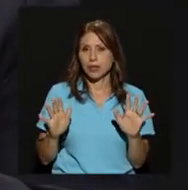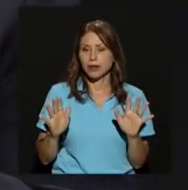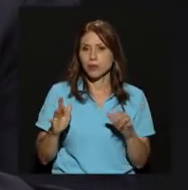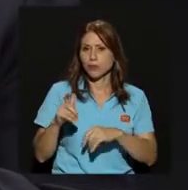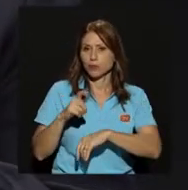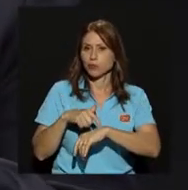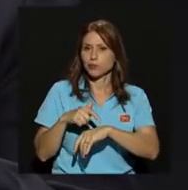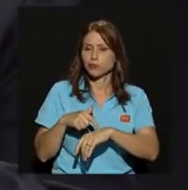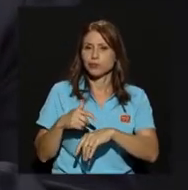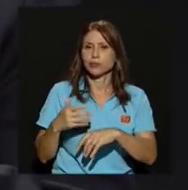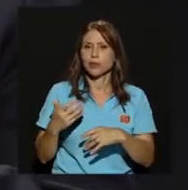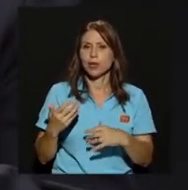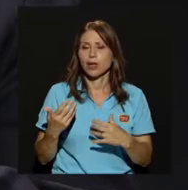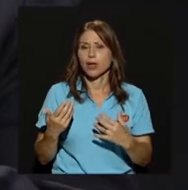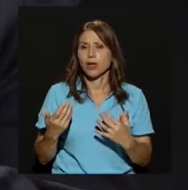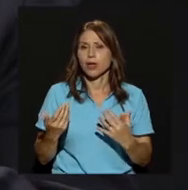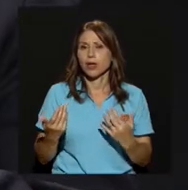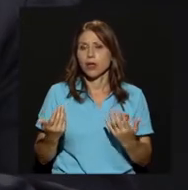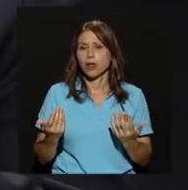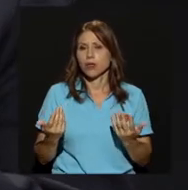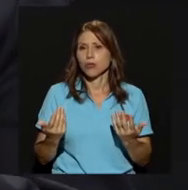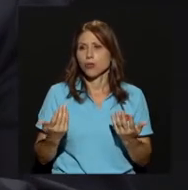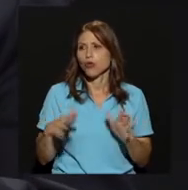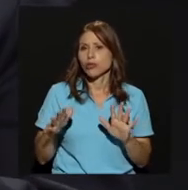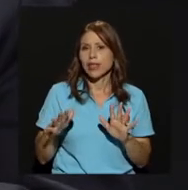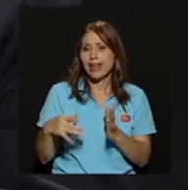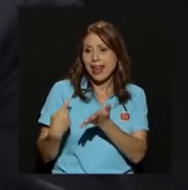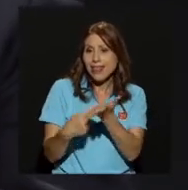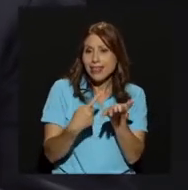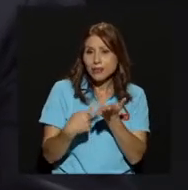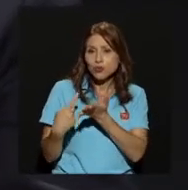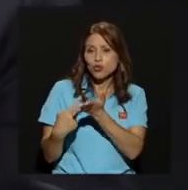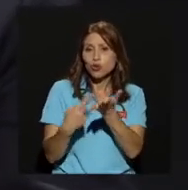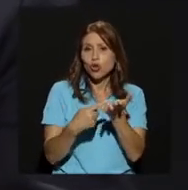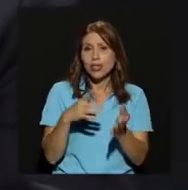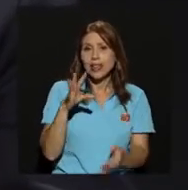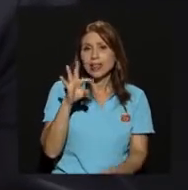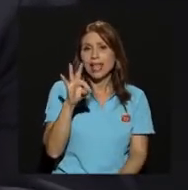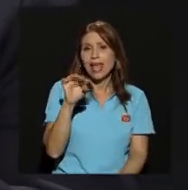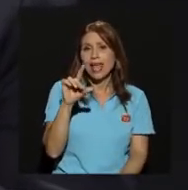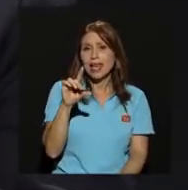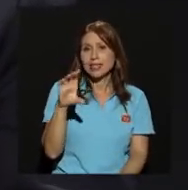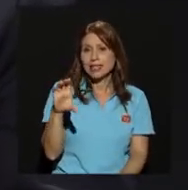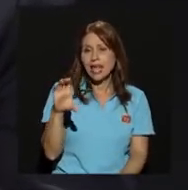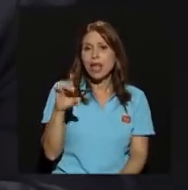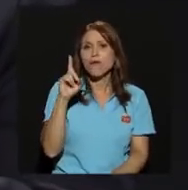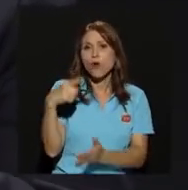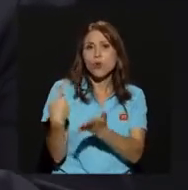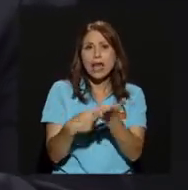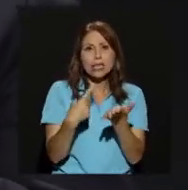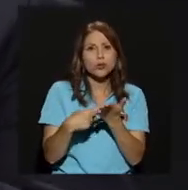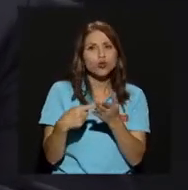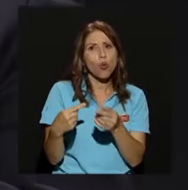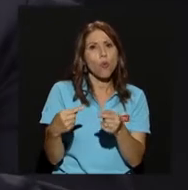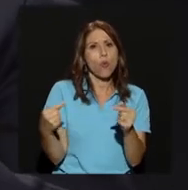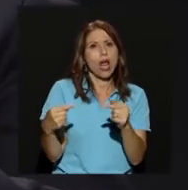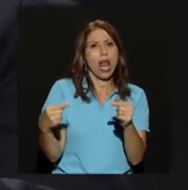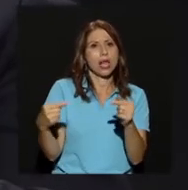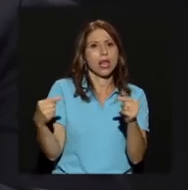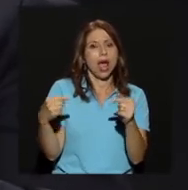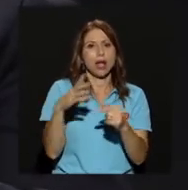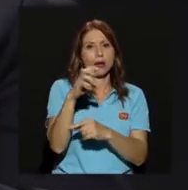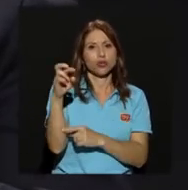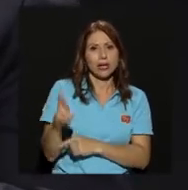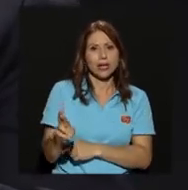donde la discusión del tlc fue una discusión muy álgida con costa rica